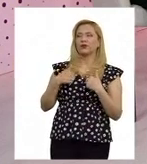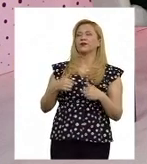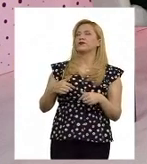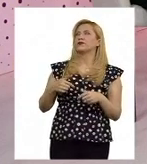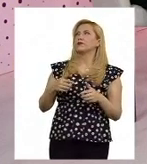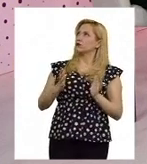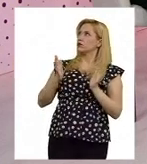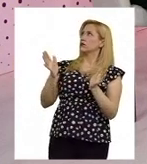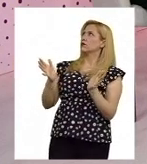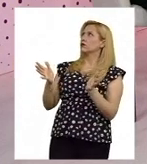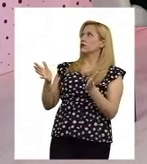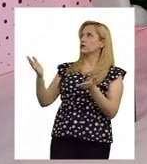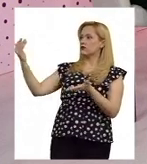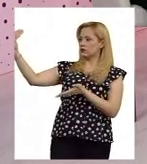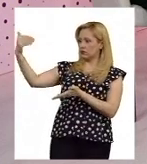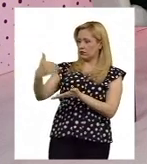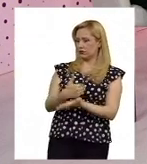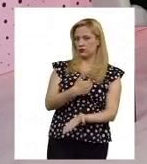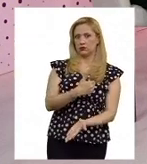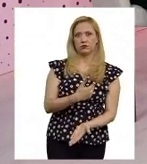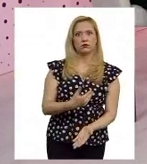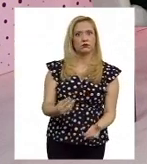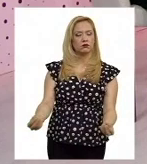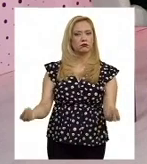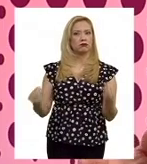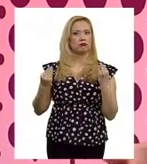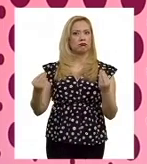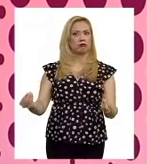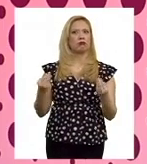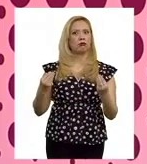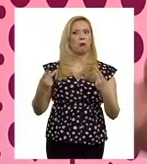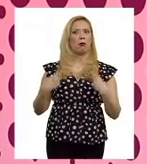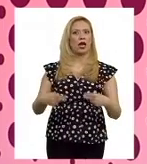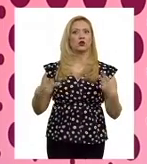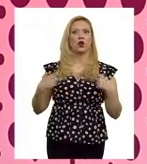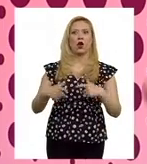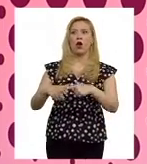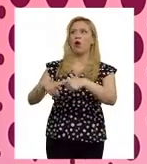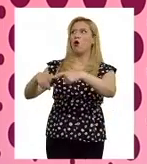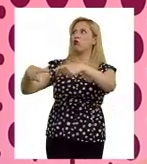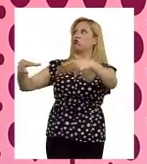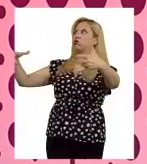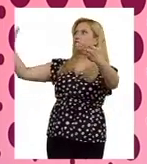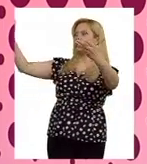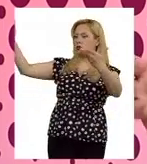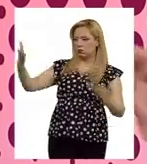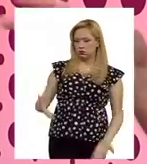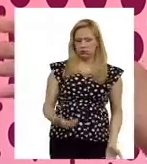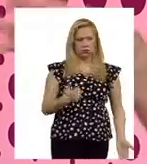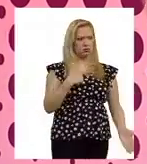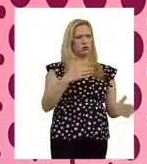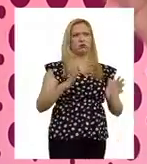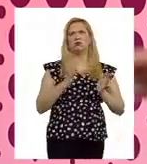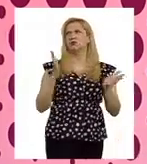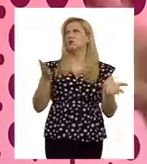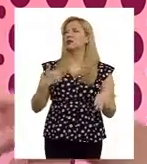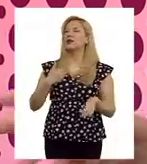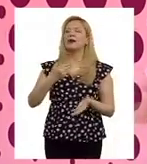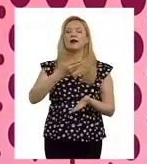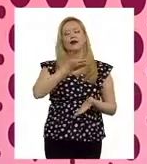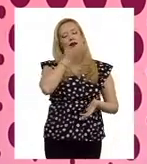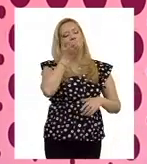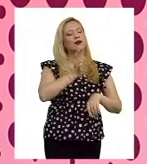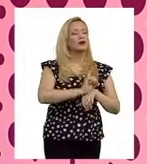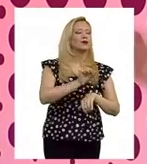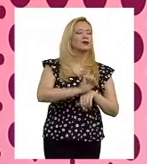bajo un shock, digamos, de una llegada masiva de personas que pueden perturbar su modo de vida, o por